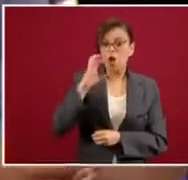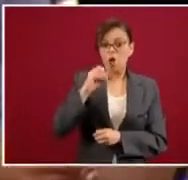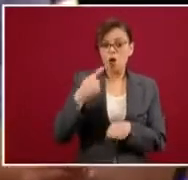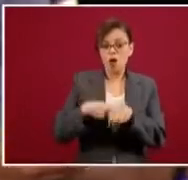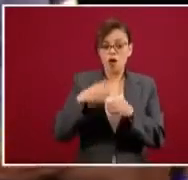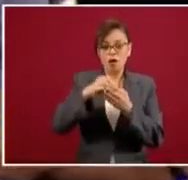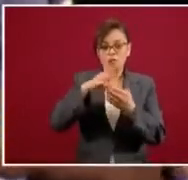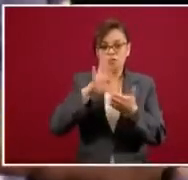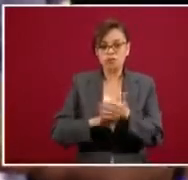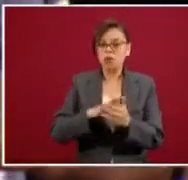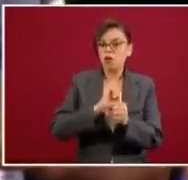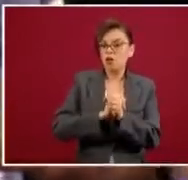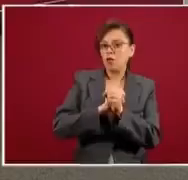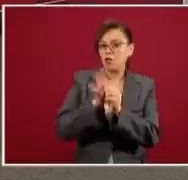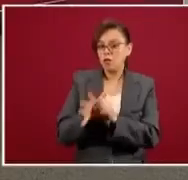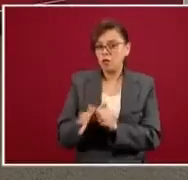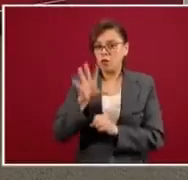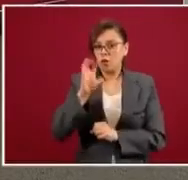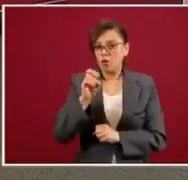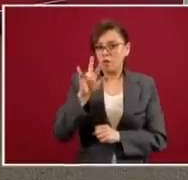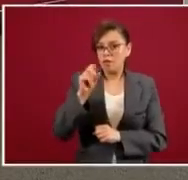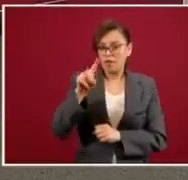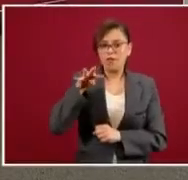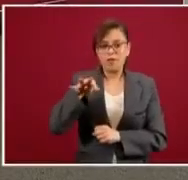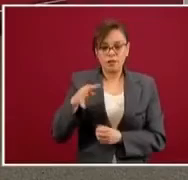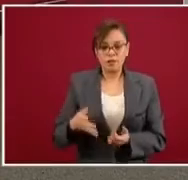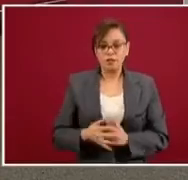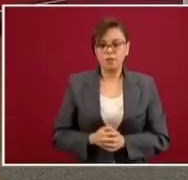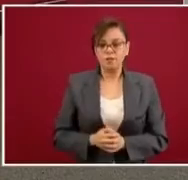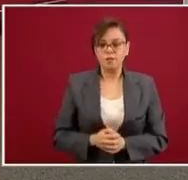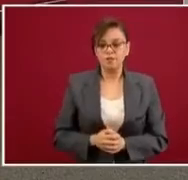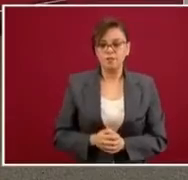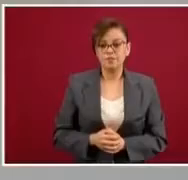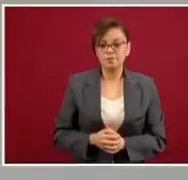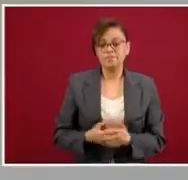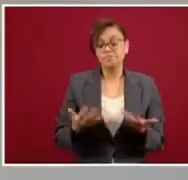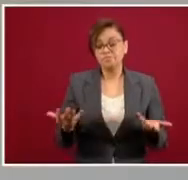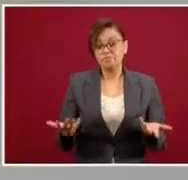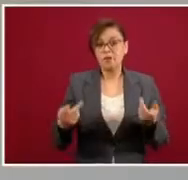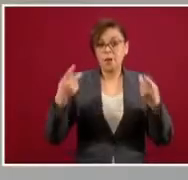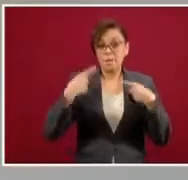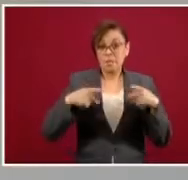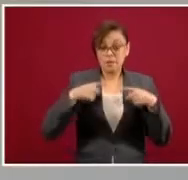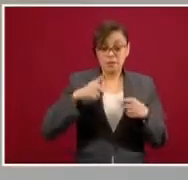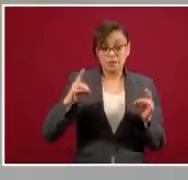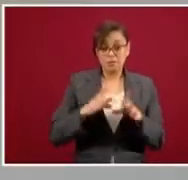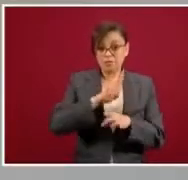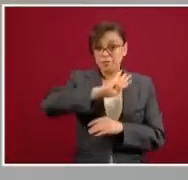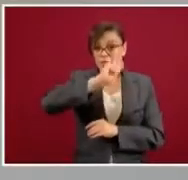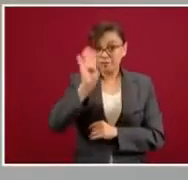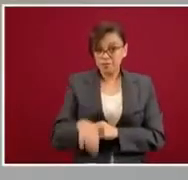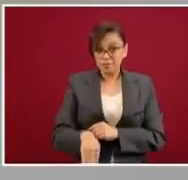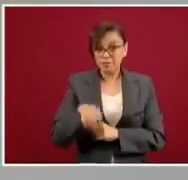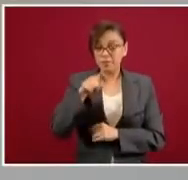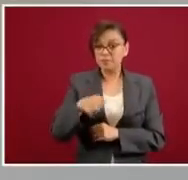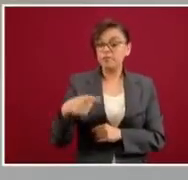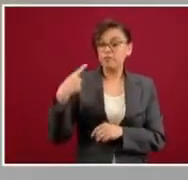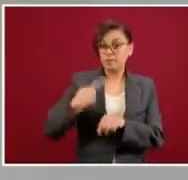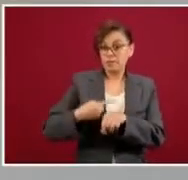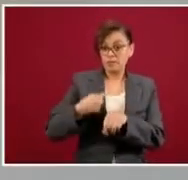Nosotros asumimos en este momento que una muerte no certificada que tuviera una neumonía